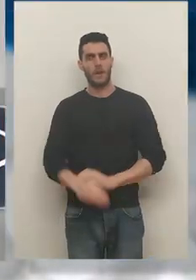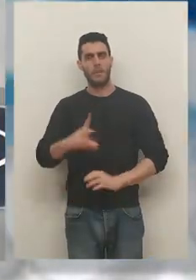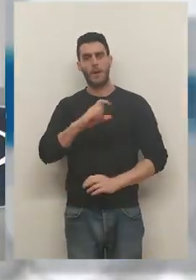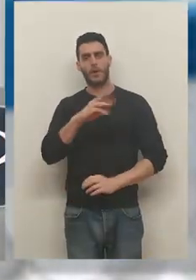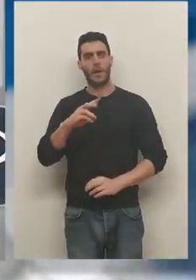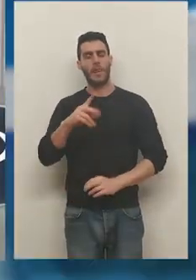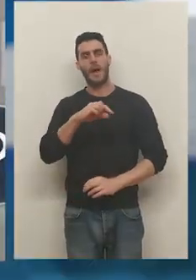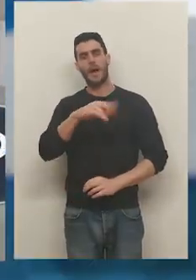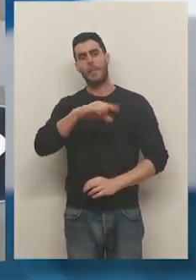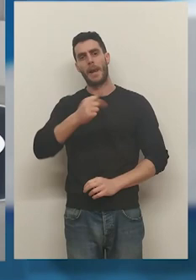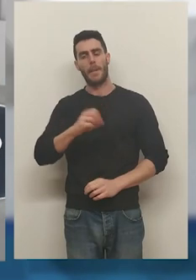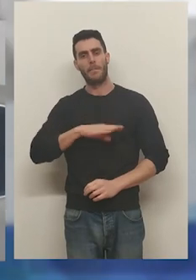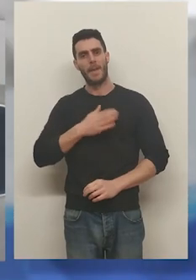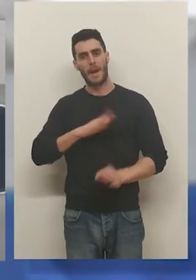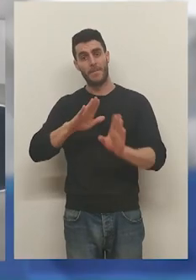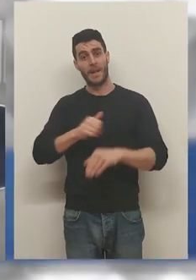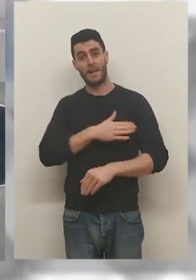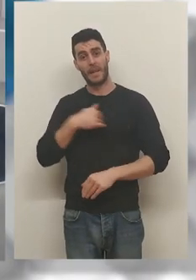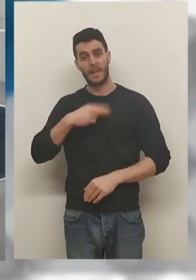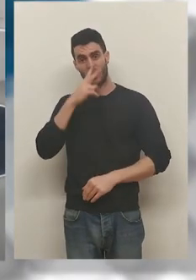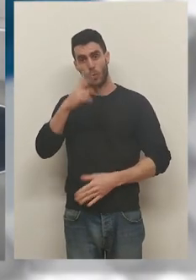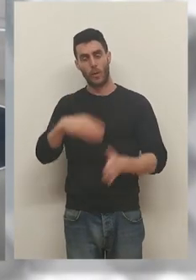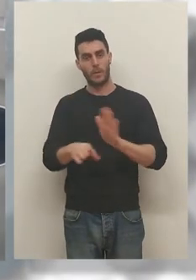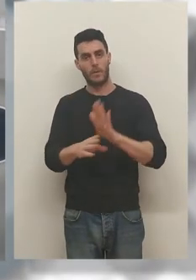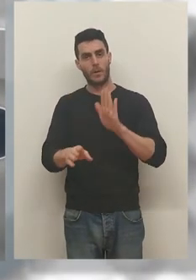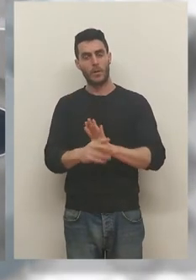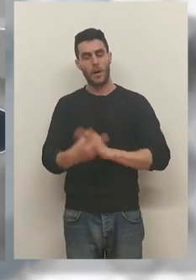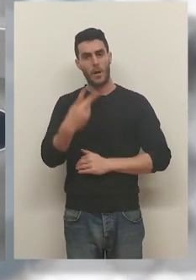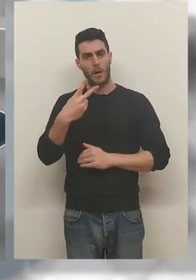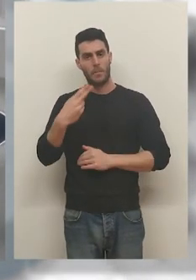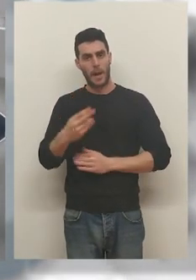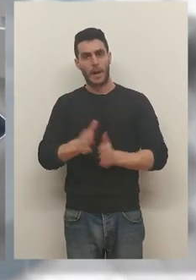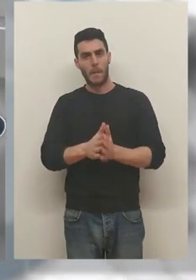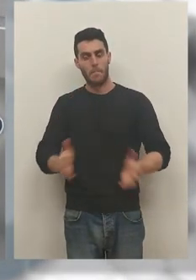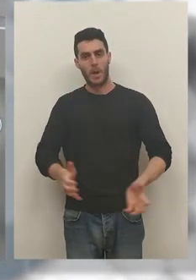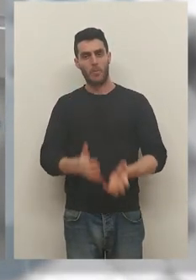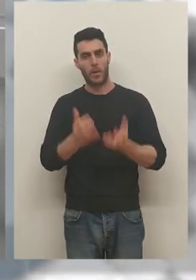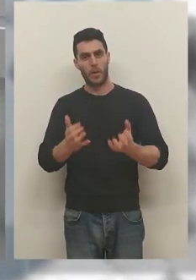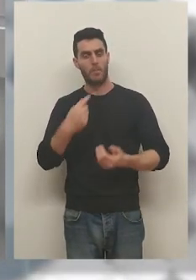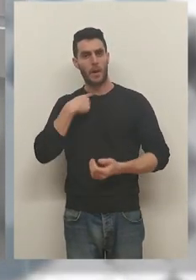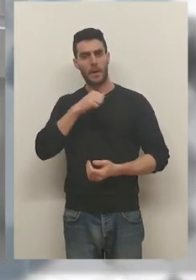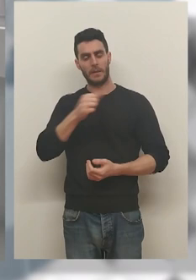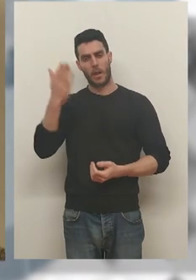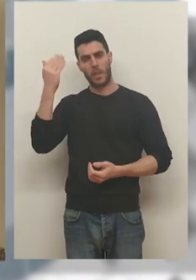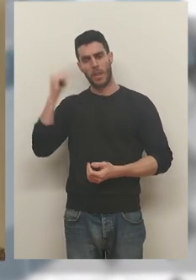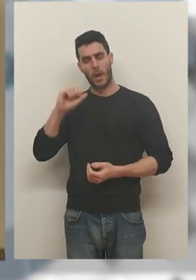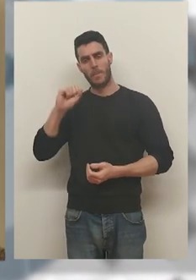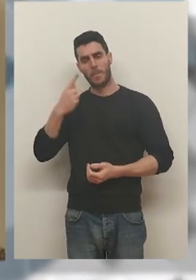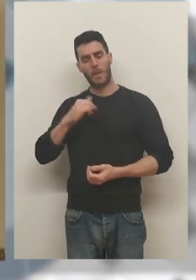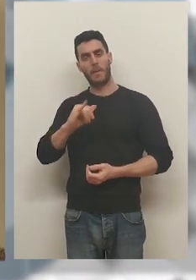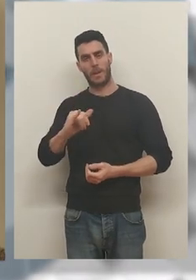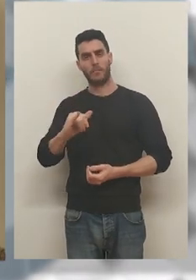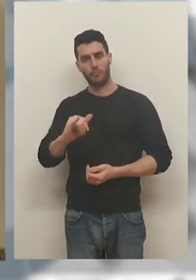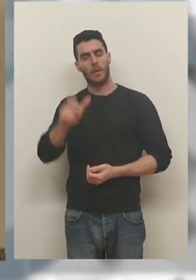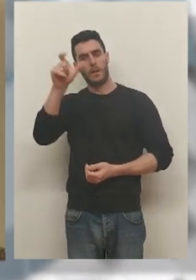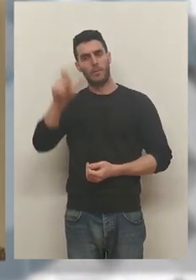el pelotari Javier Zavala aspira a ser mañana finalista por segundo año consecutivo del parejas de promoción tras perder hace una semana su